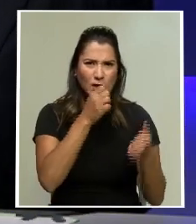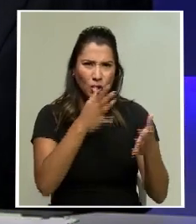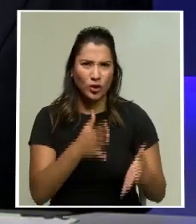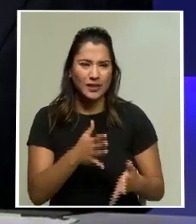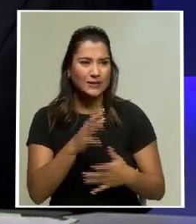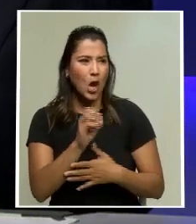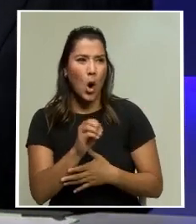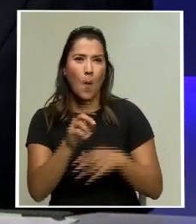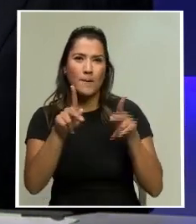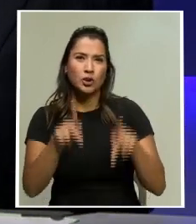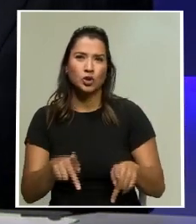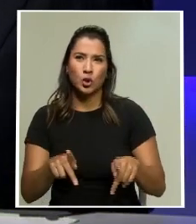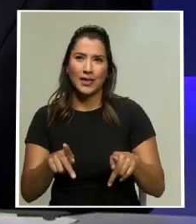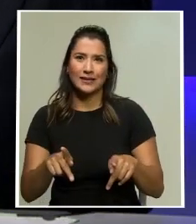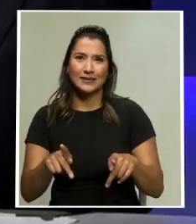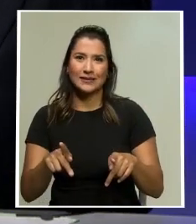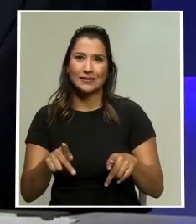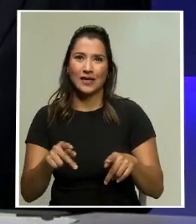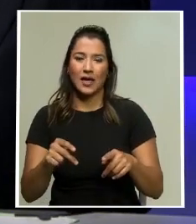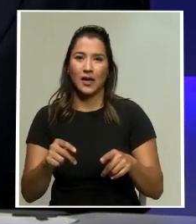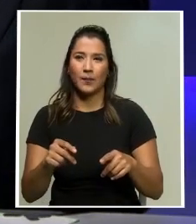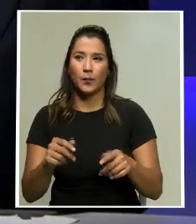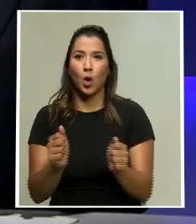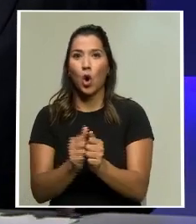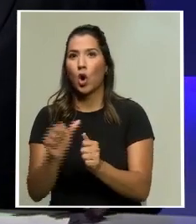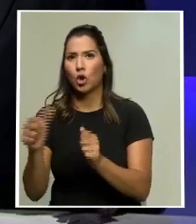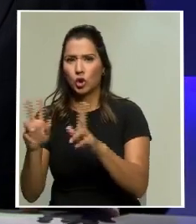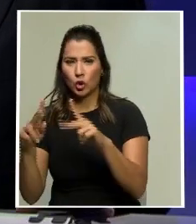opositores políticos en ese periodo.